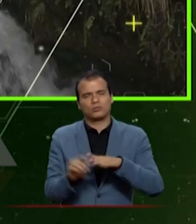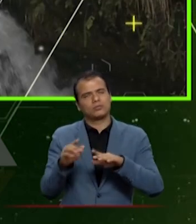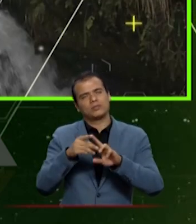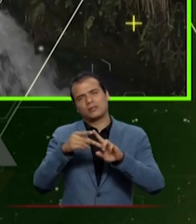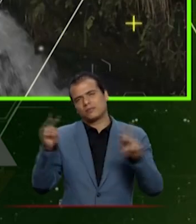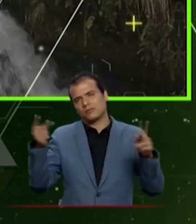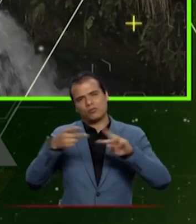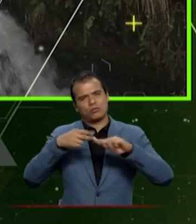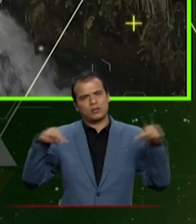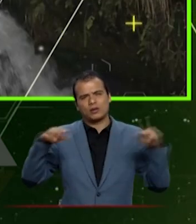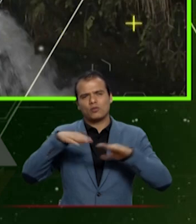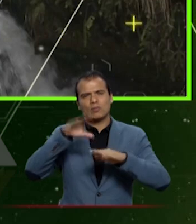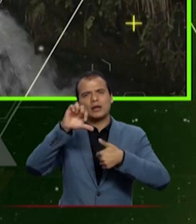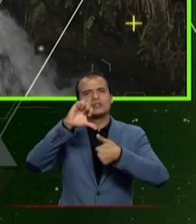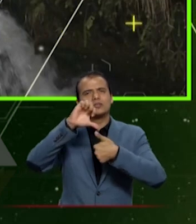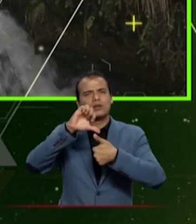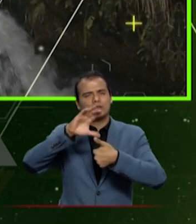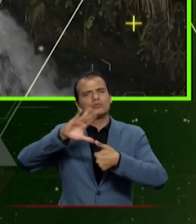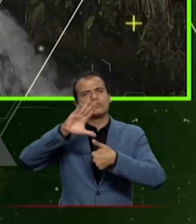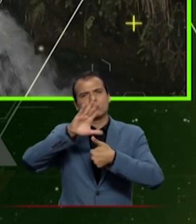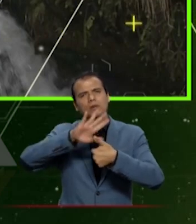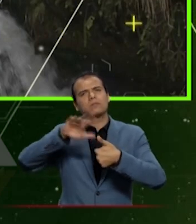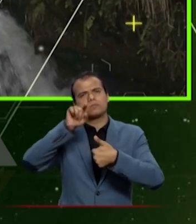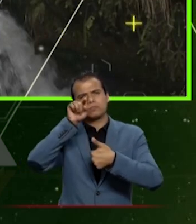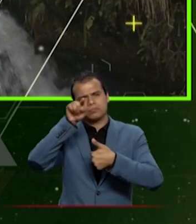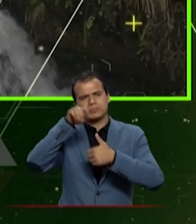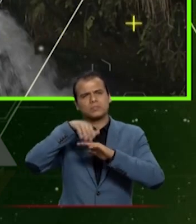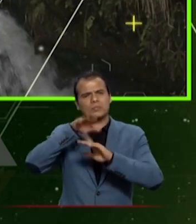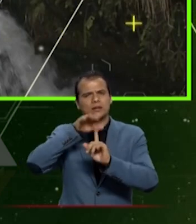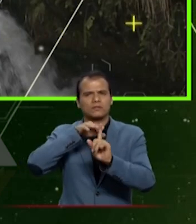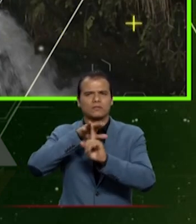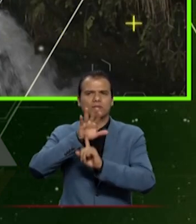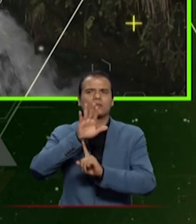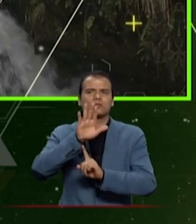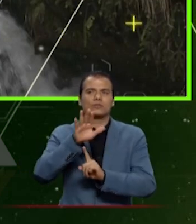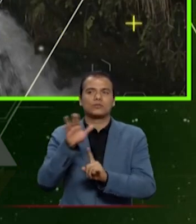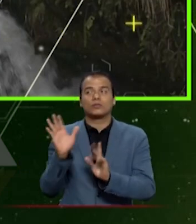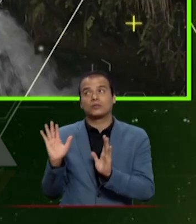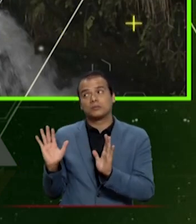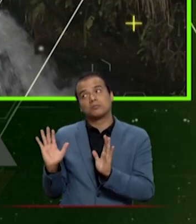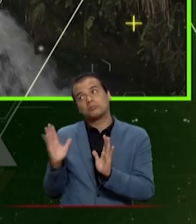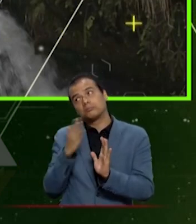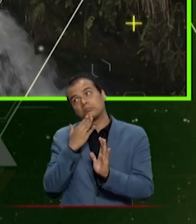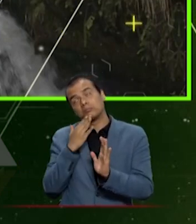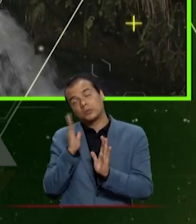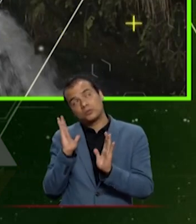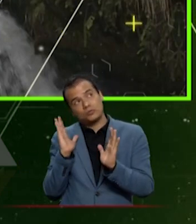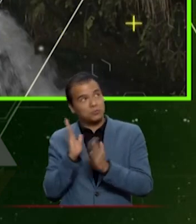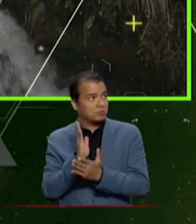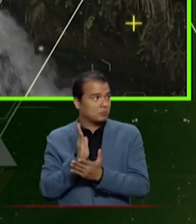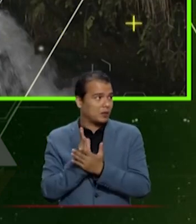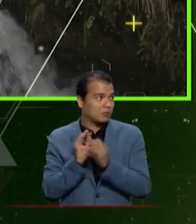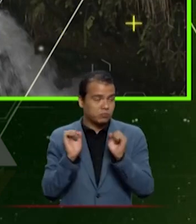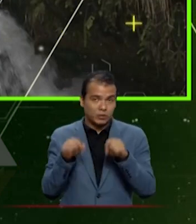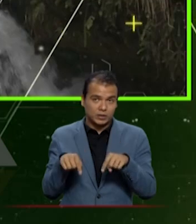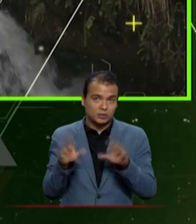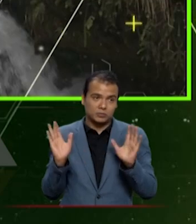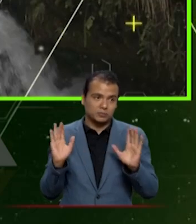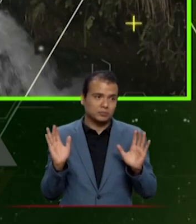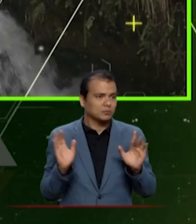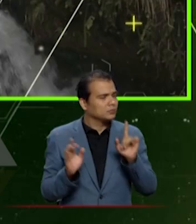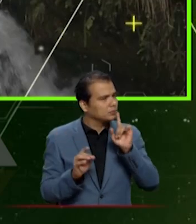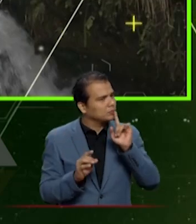gr de la latitud norte Entonces por lo menos de los tornados estamos a salvo estamos salvo pero uno se asusta definitivamente viendo esto